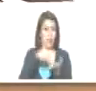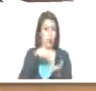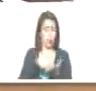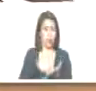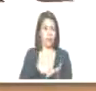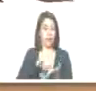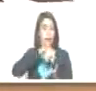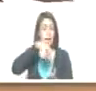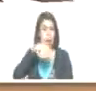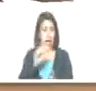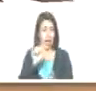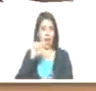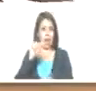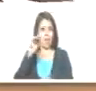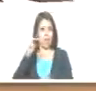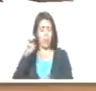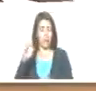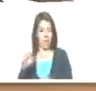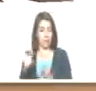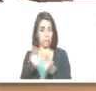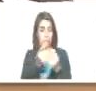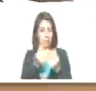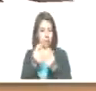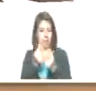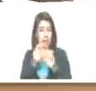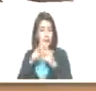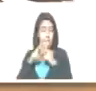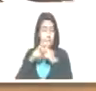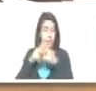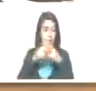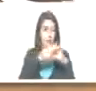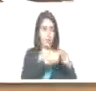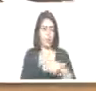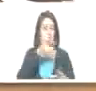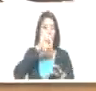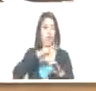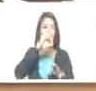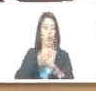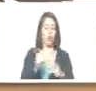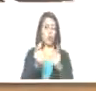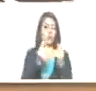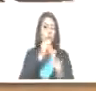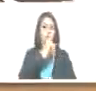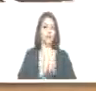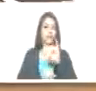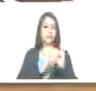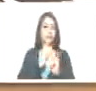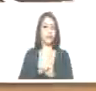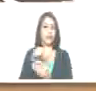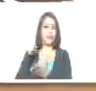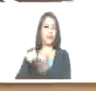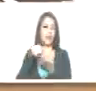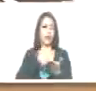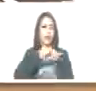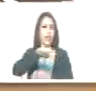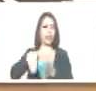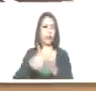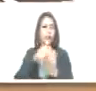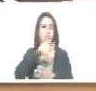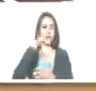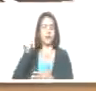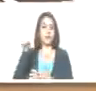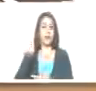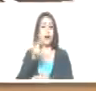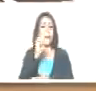Lucinchi refinanció, comillas, con el Fondo Monetario Internacional, endeudó a todos los venezolanos por más de 100 años. Y después